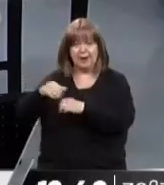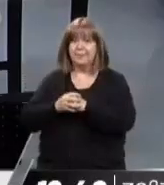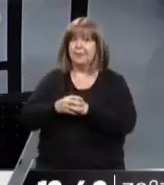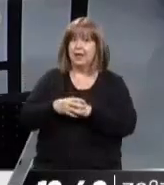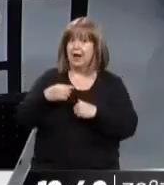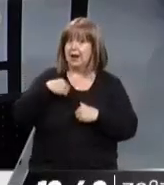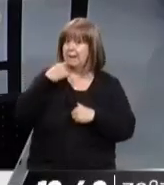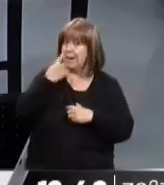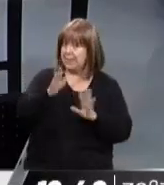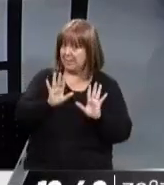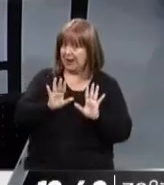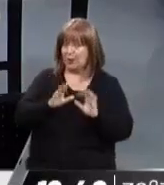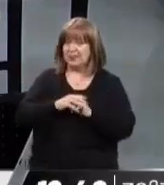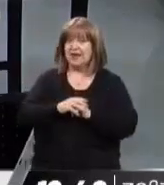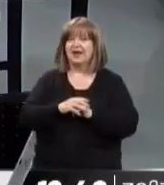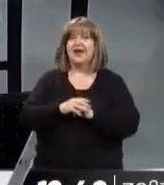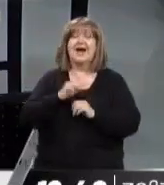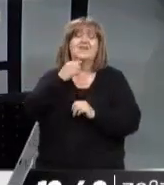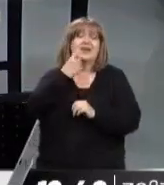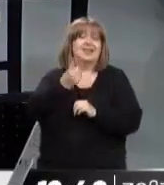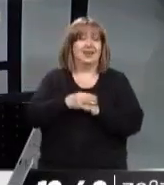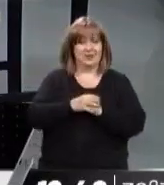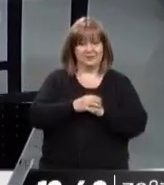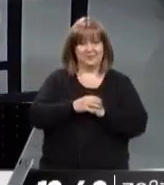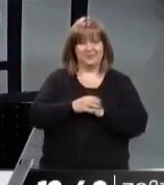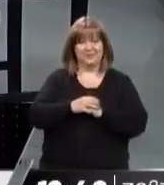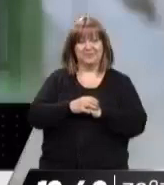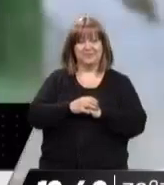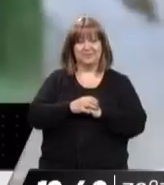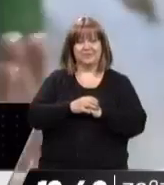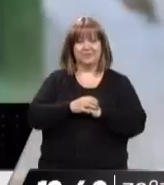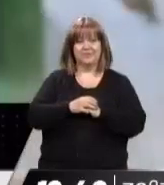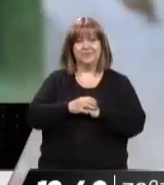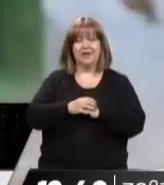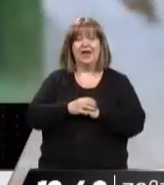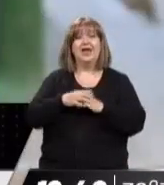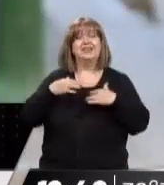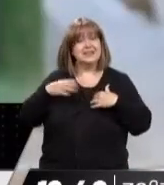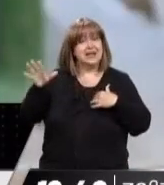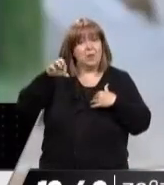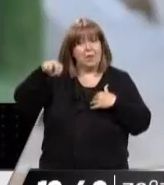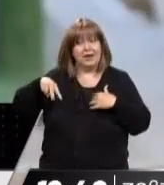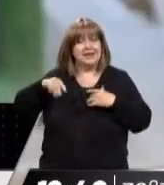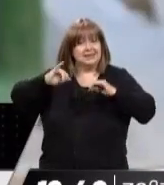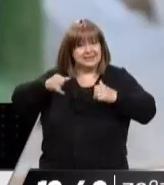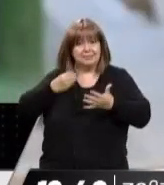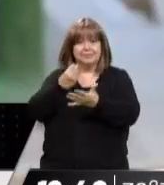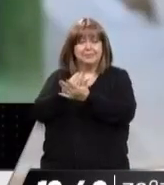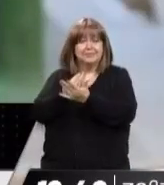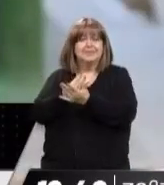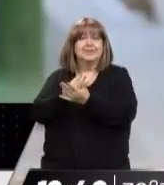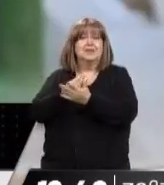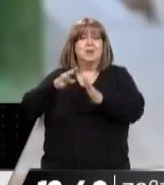¿Ah, sí? Dejó la puerta abierta, según nos dice. A ver, vamos a escuchar ahí. Entonces. Guaymallén tiene que estar representando allí en el